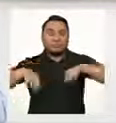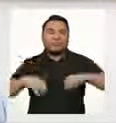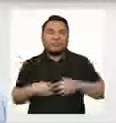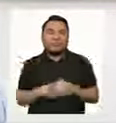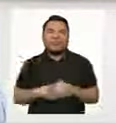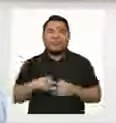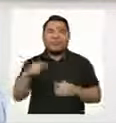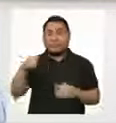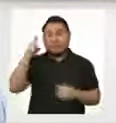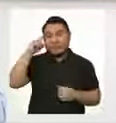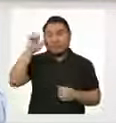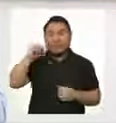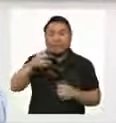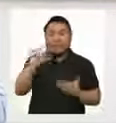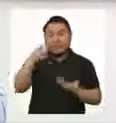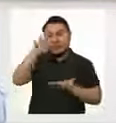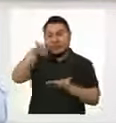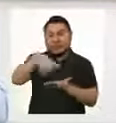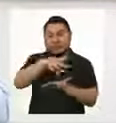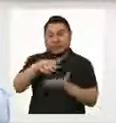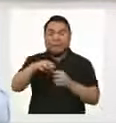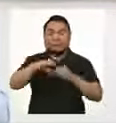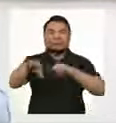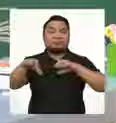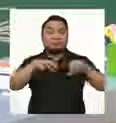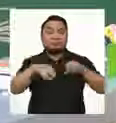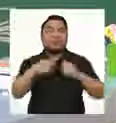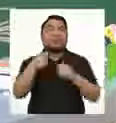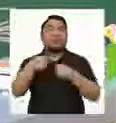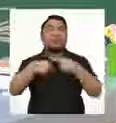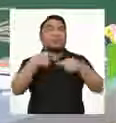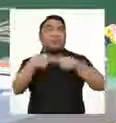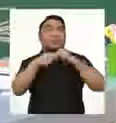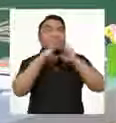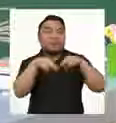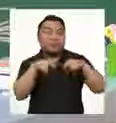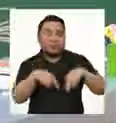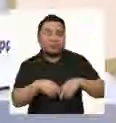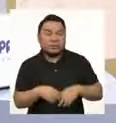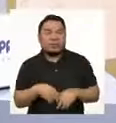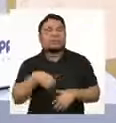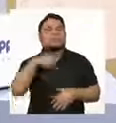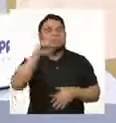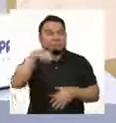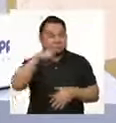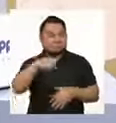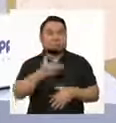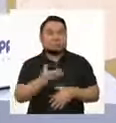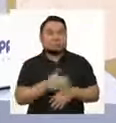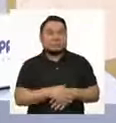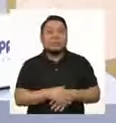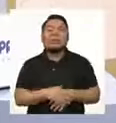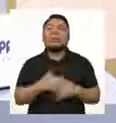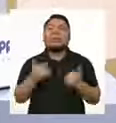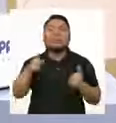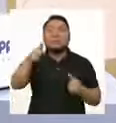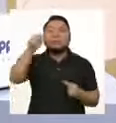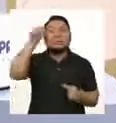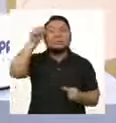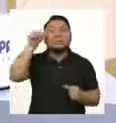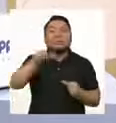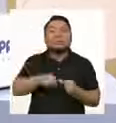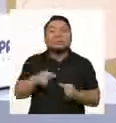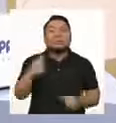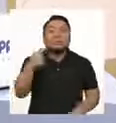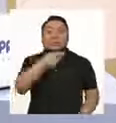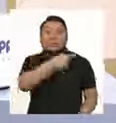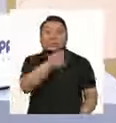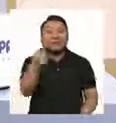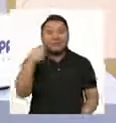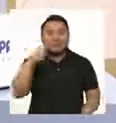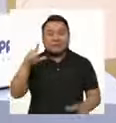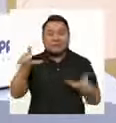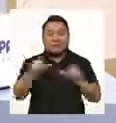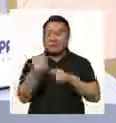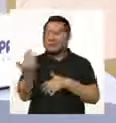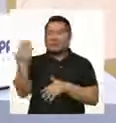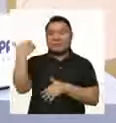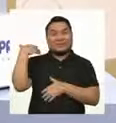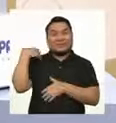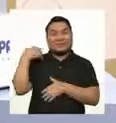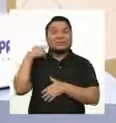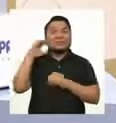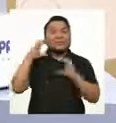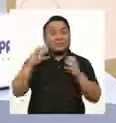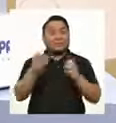recordamos la estructura de la tabla de distribución de frecuencias? ¡Claro que sí! Como recordarán, chicas y chicos, en los programas